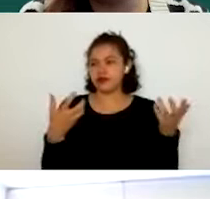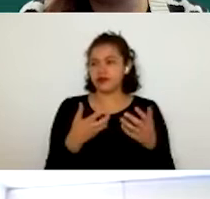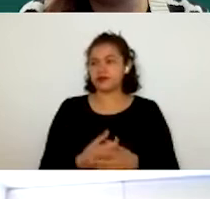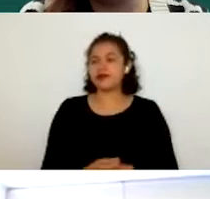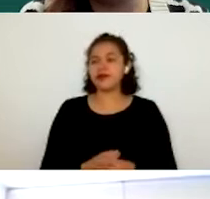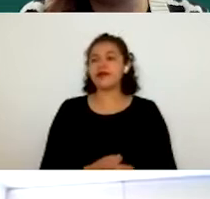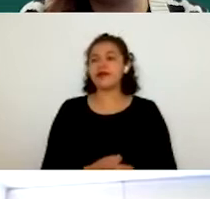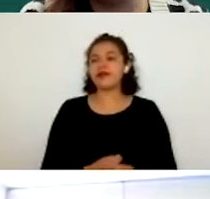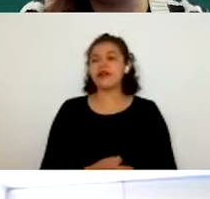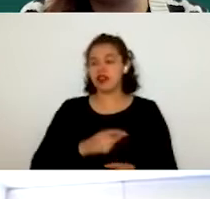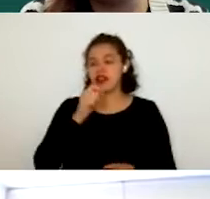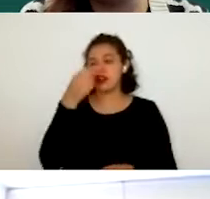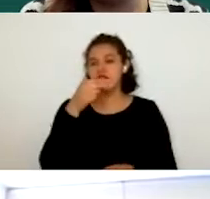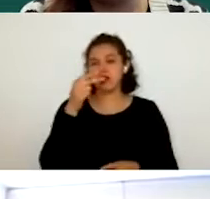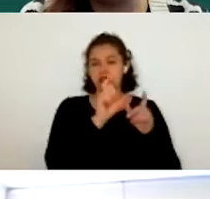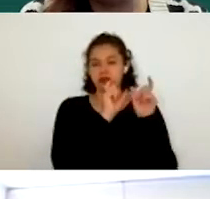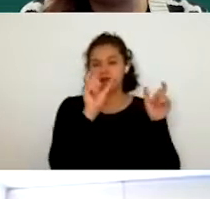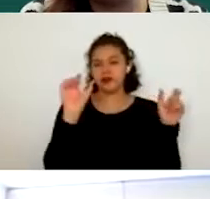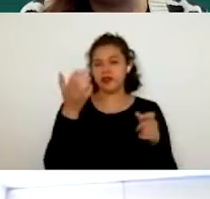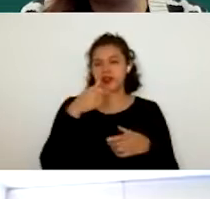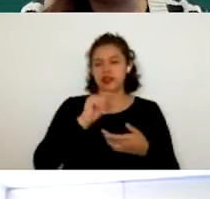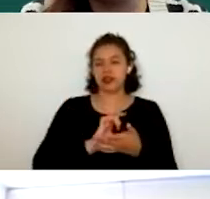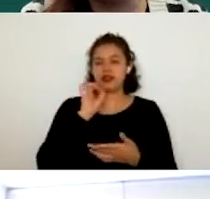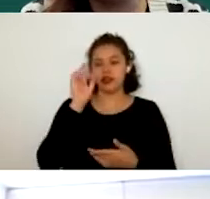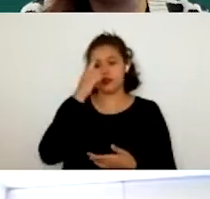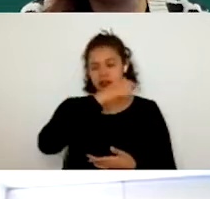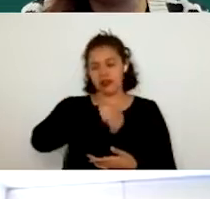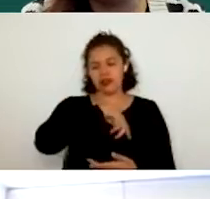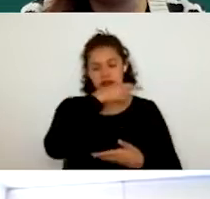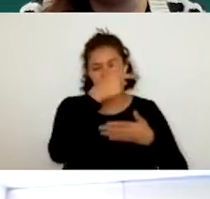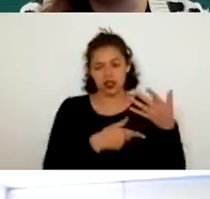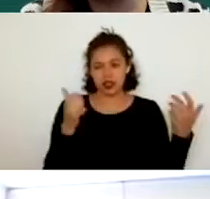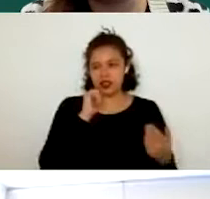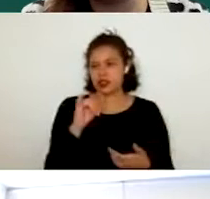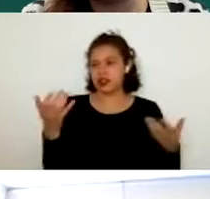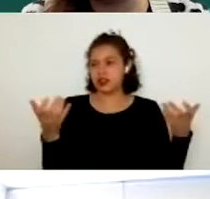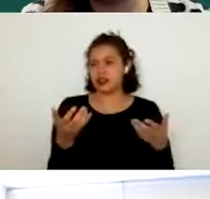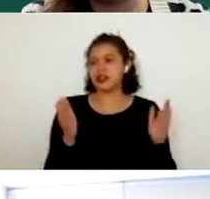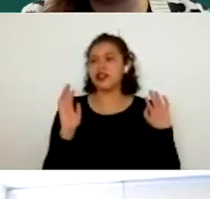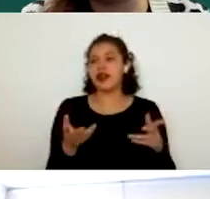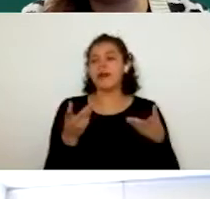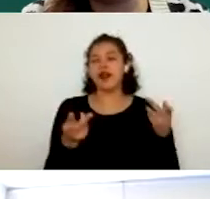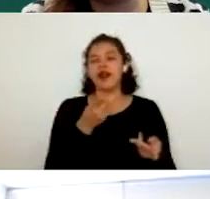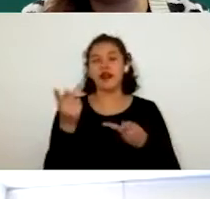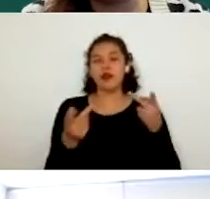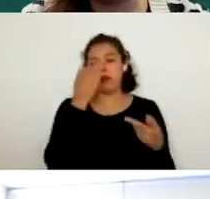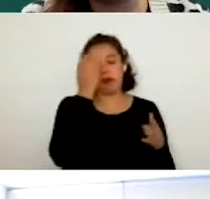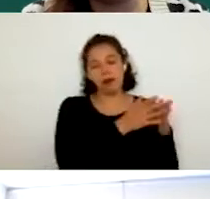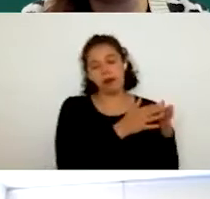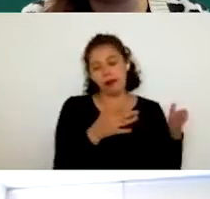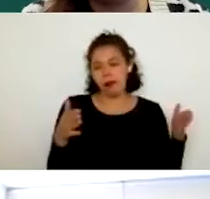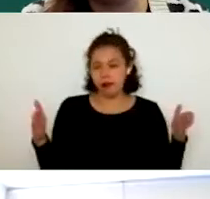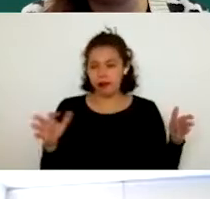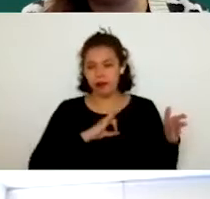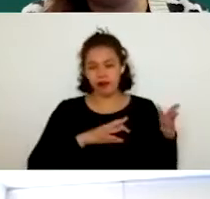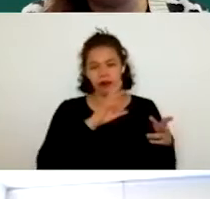No olviden colocar su nombre completo por medio del chat, ya que de esta forma registramos su asistencia. Las preguntas las podrán hacer durante la sesión, ya sea por